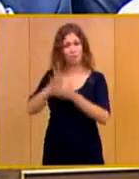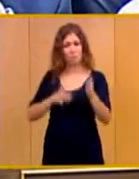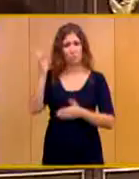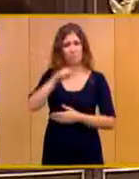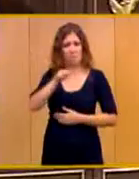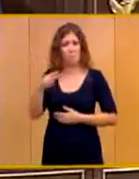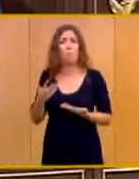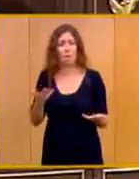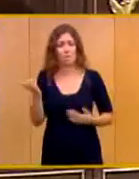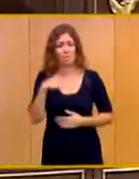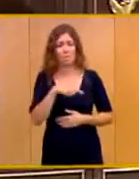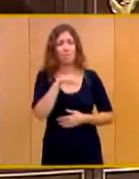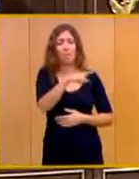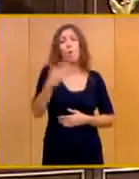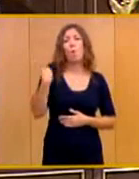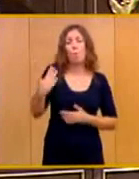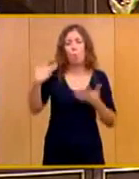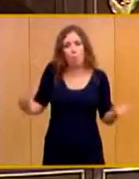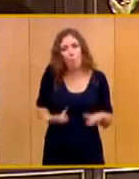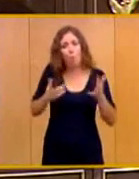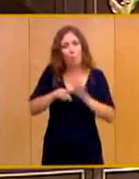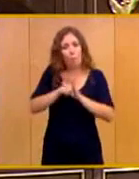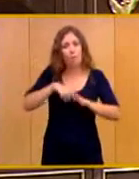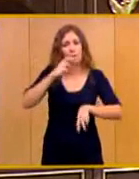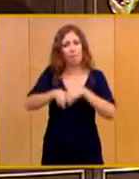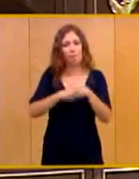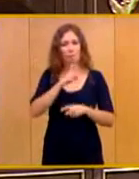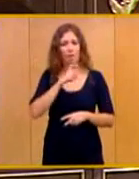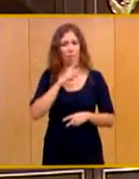Usted promovió la reforma del mismo en un ejercicio